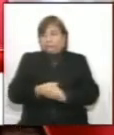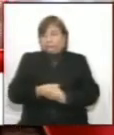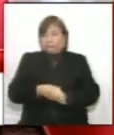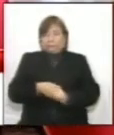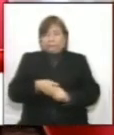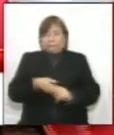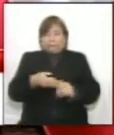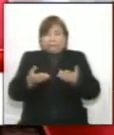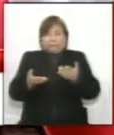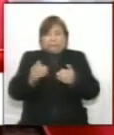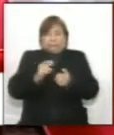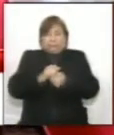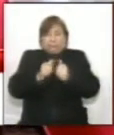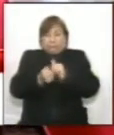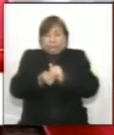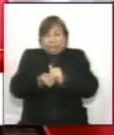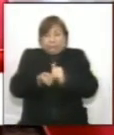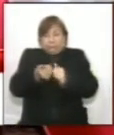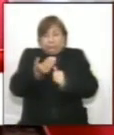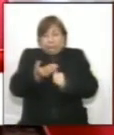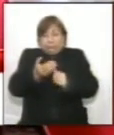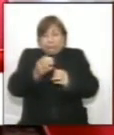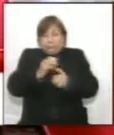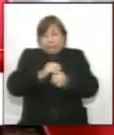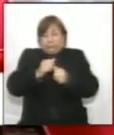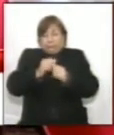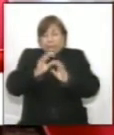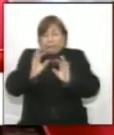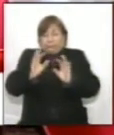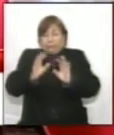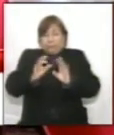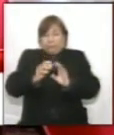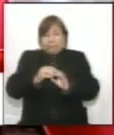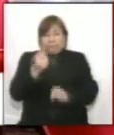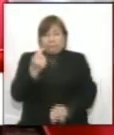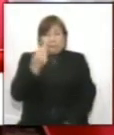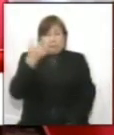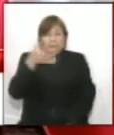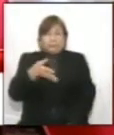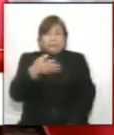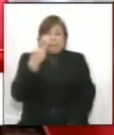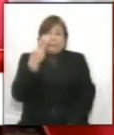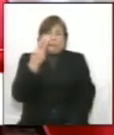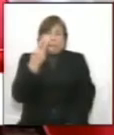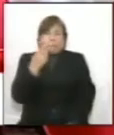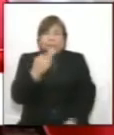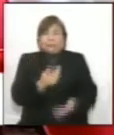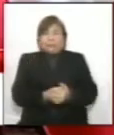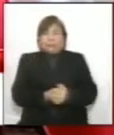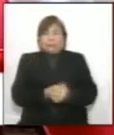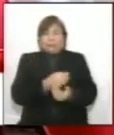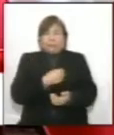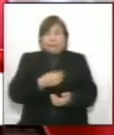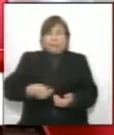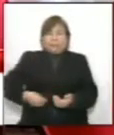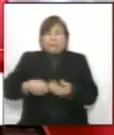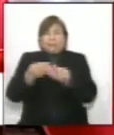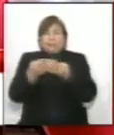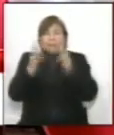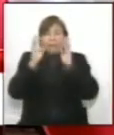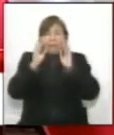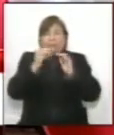cuales cuando hubo el cambio de gabinete, automáticamente se cayeron y quedaron solo 2. El ministro de Educación y la